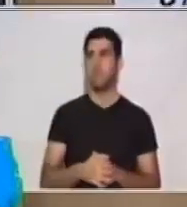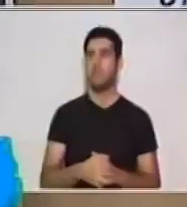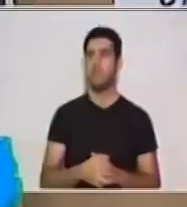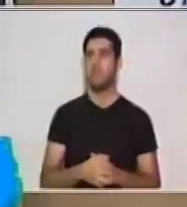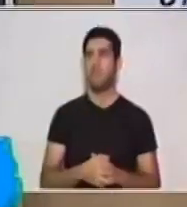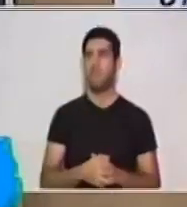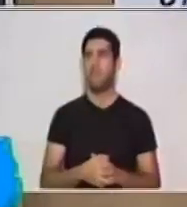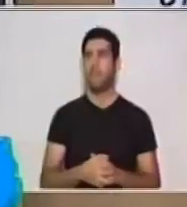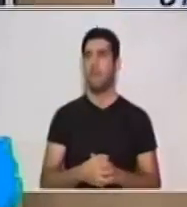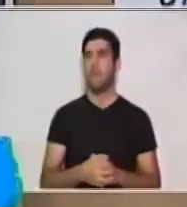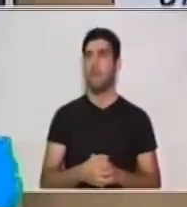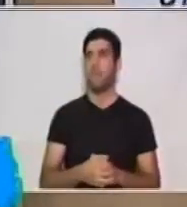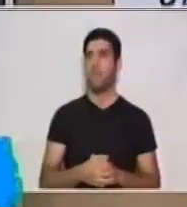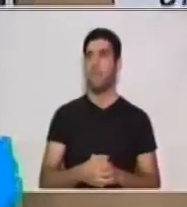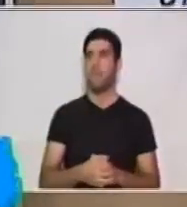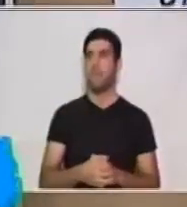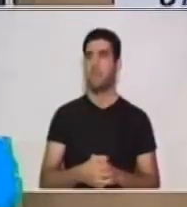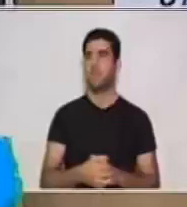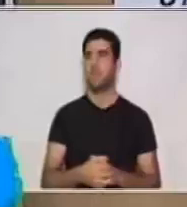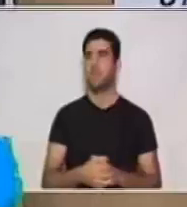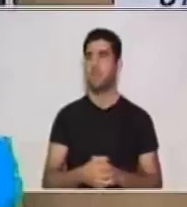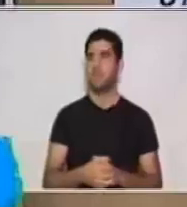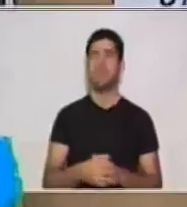que 7 es a 200, pero